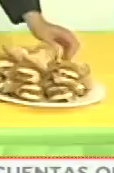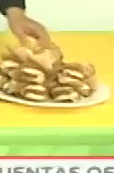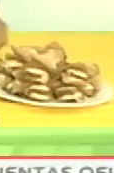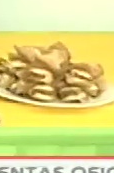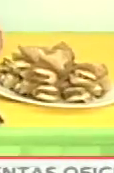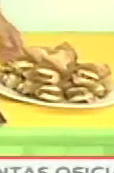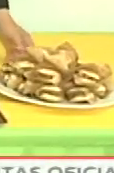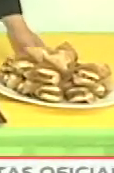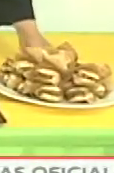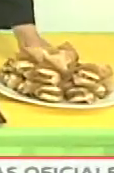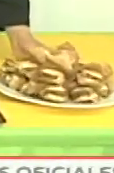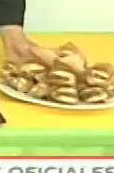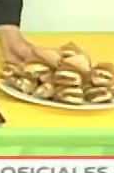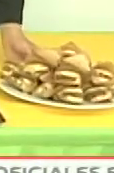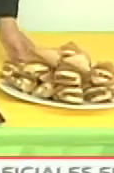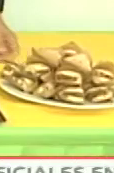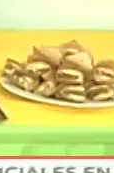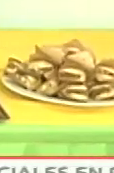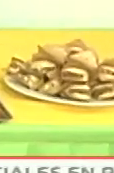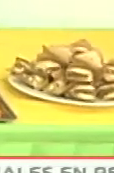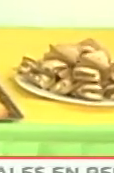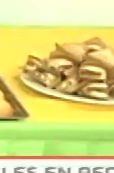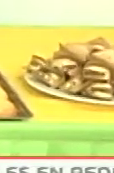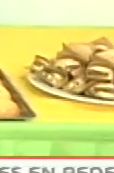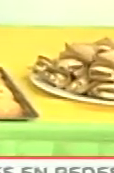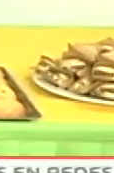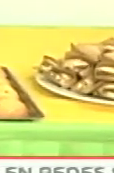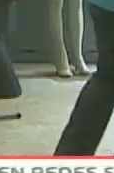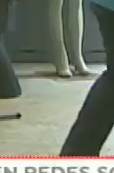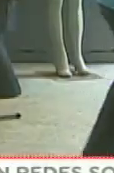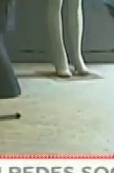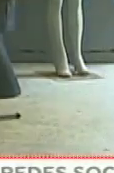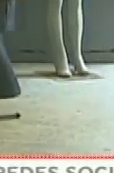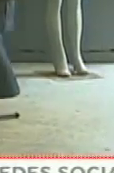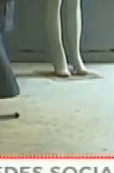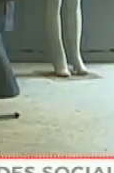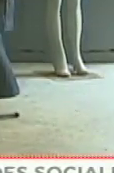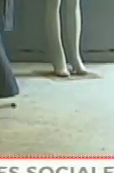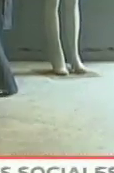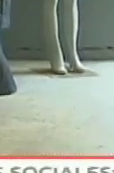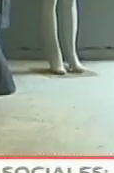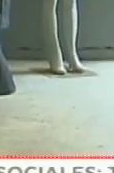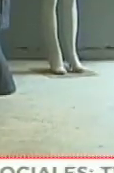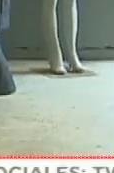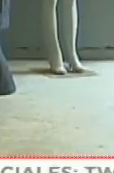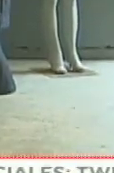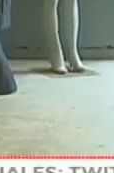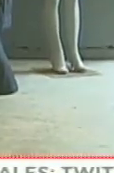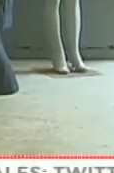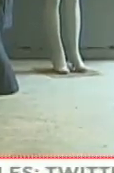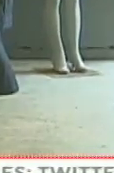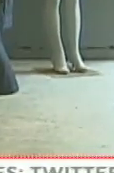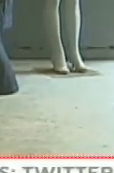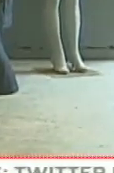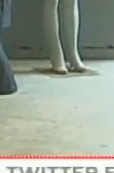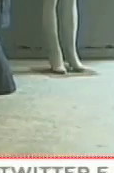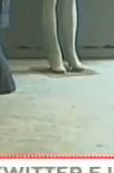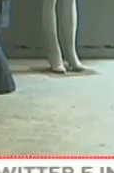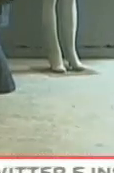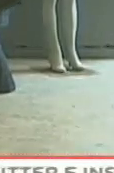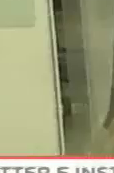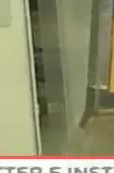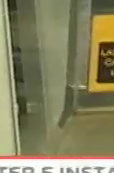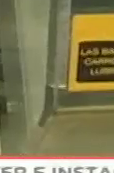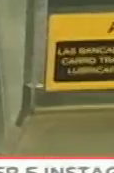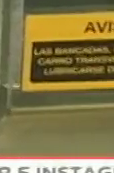formación está muy vinculada a la comunidad. Aquí nosotros queremos que las bombas de agua, que son un problema en nuestras comunidades, que los aire